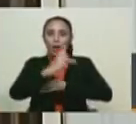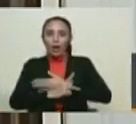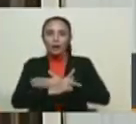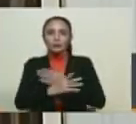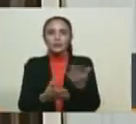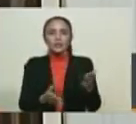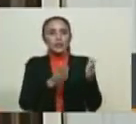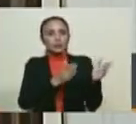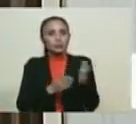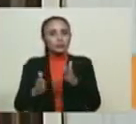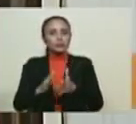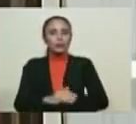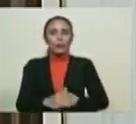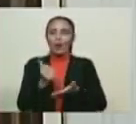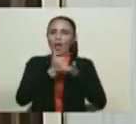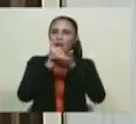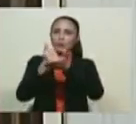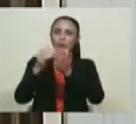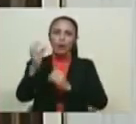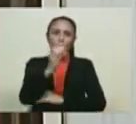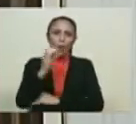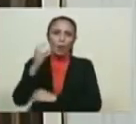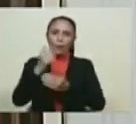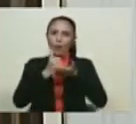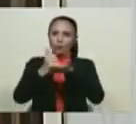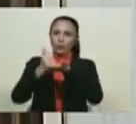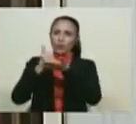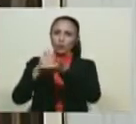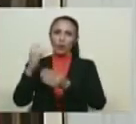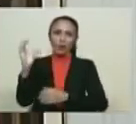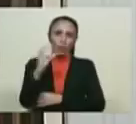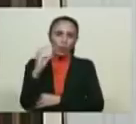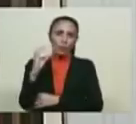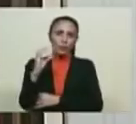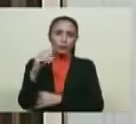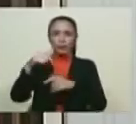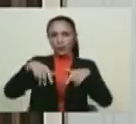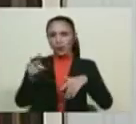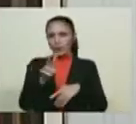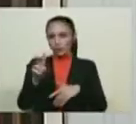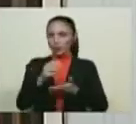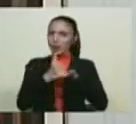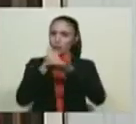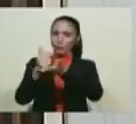para todo el hermano pueblo colombiano en Venezuela.